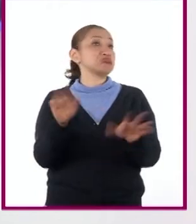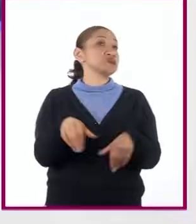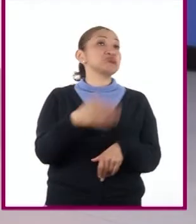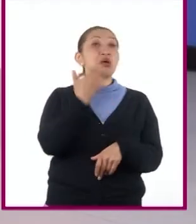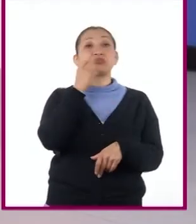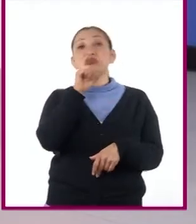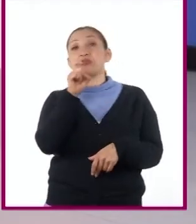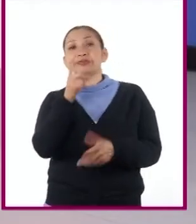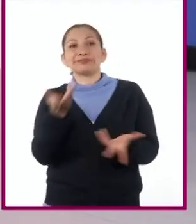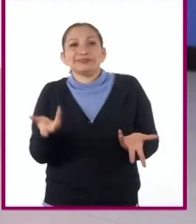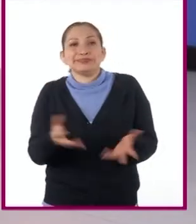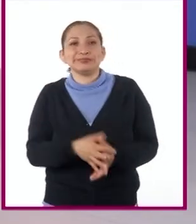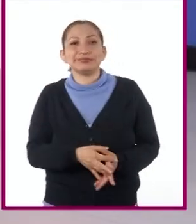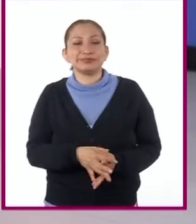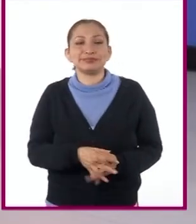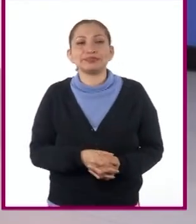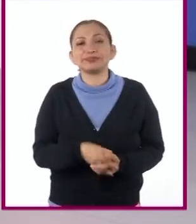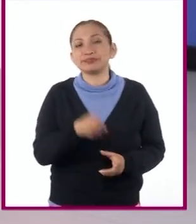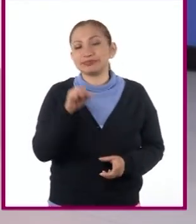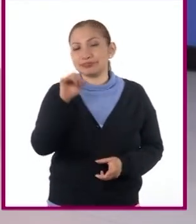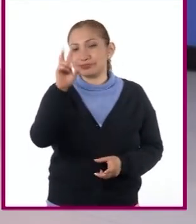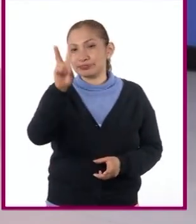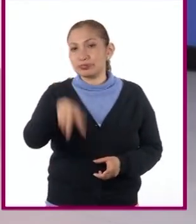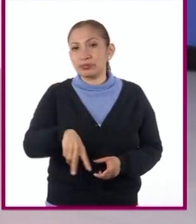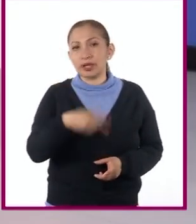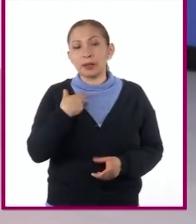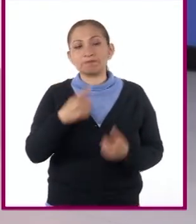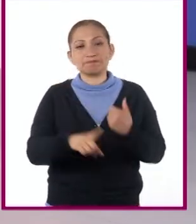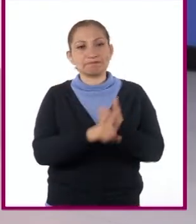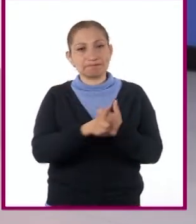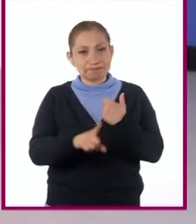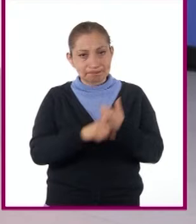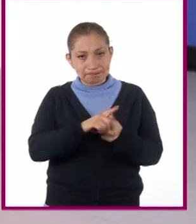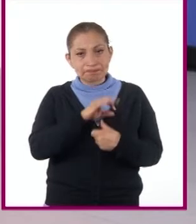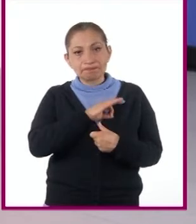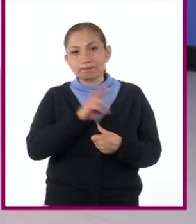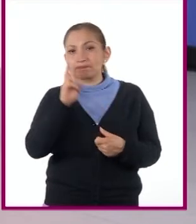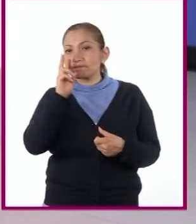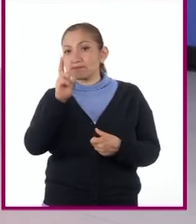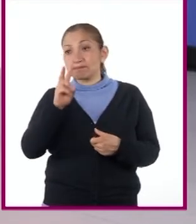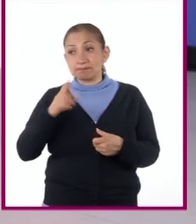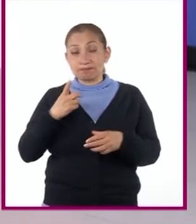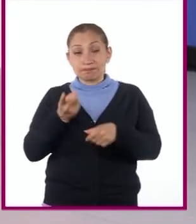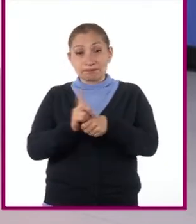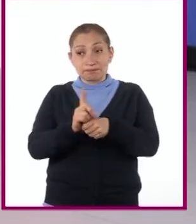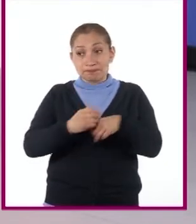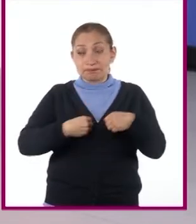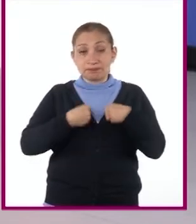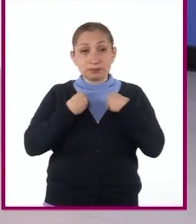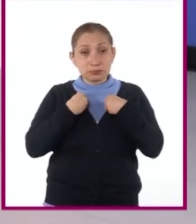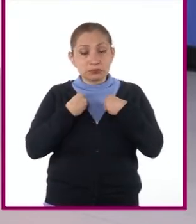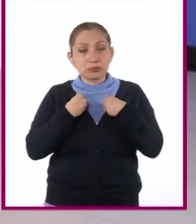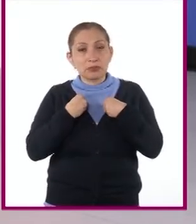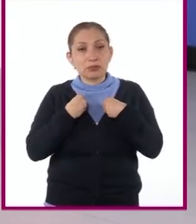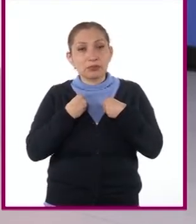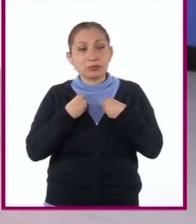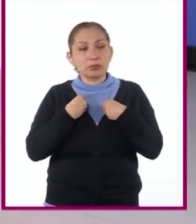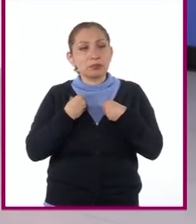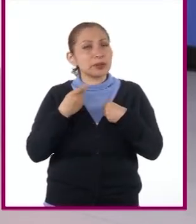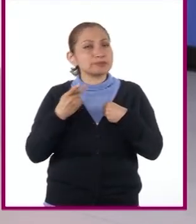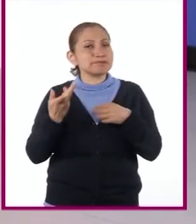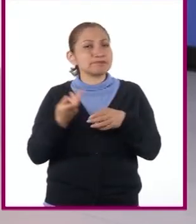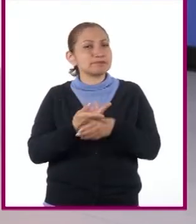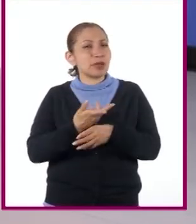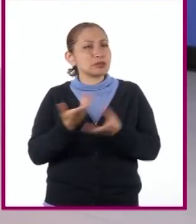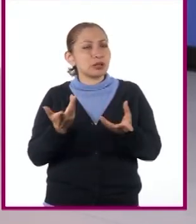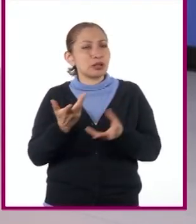agua. Sin duda, un gran problema que podemos observar en nuestra vida cotidiana. Pero, ¿qué pasa